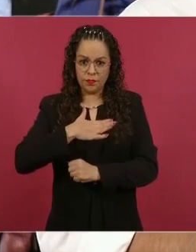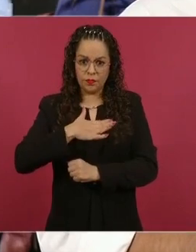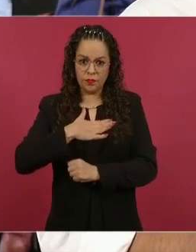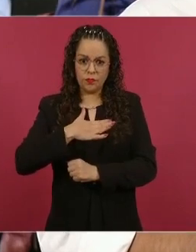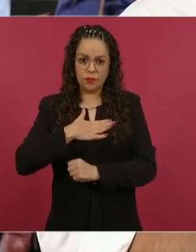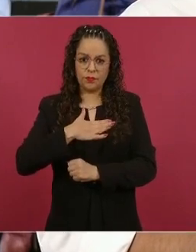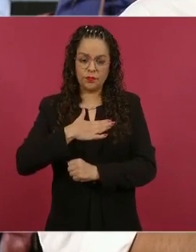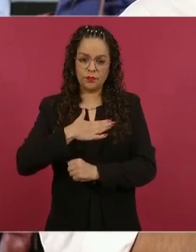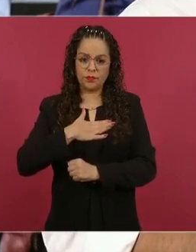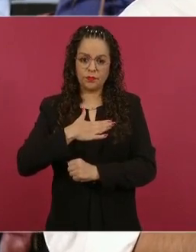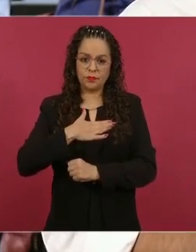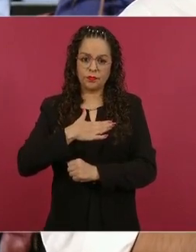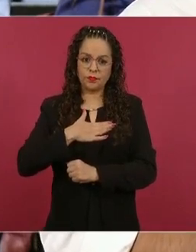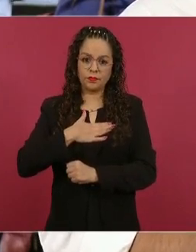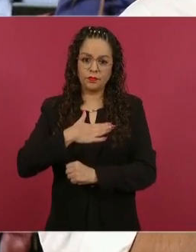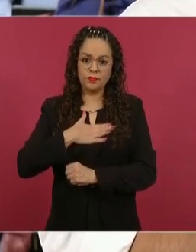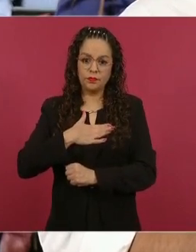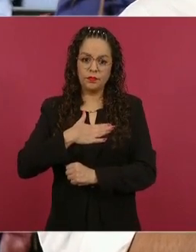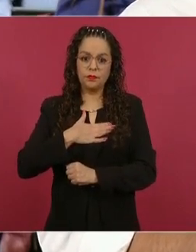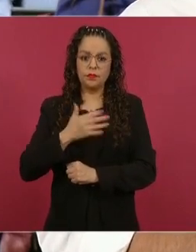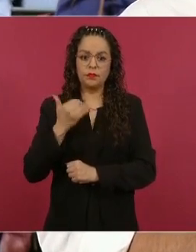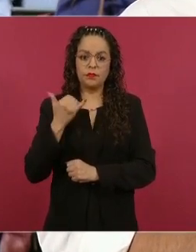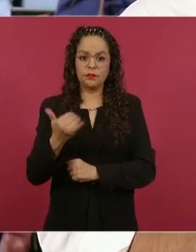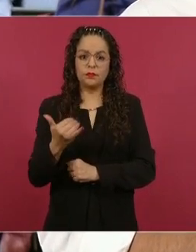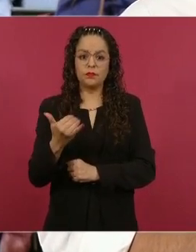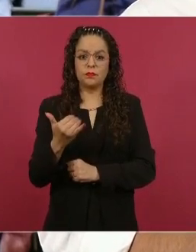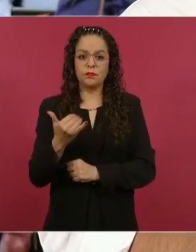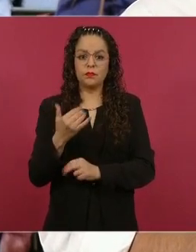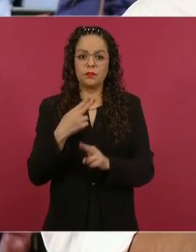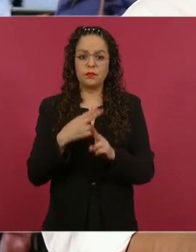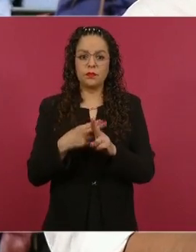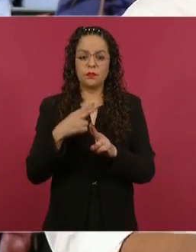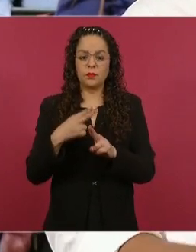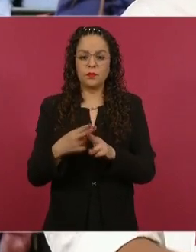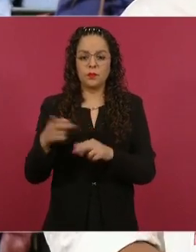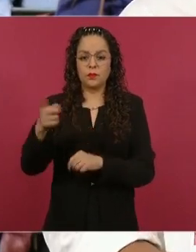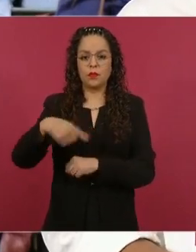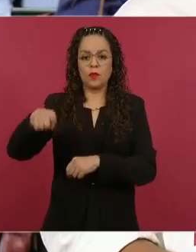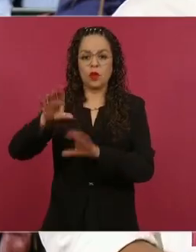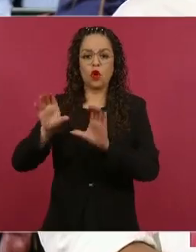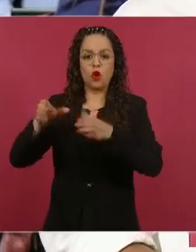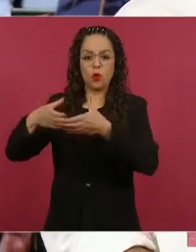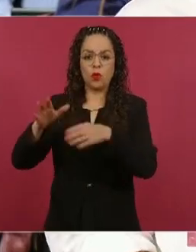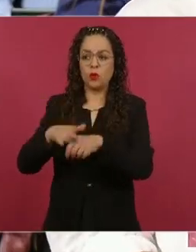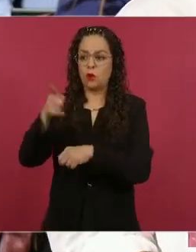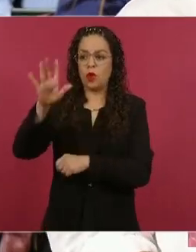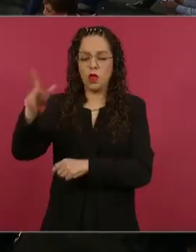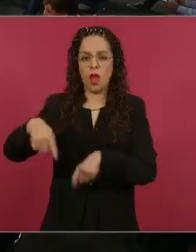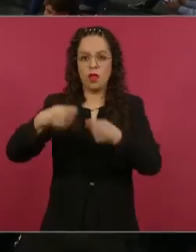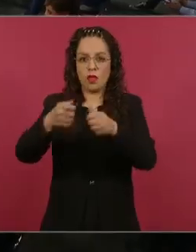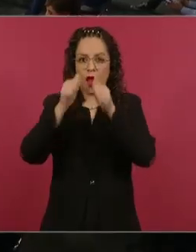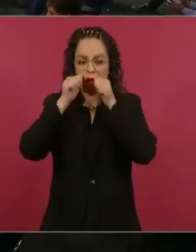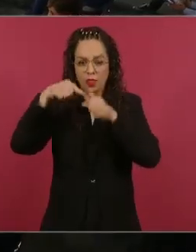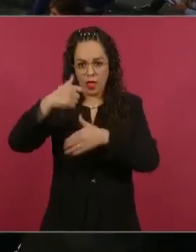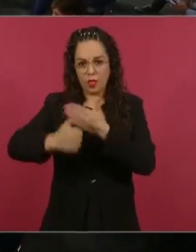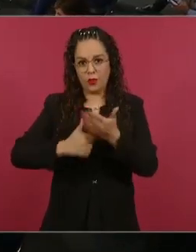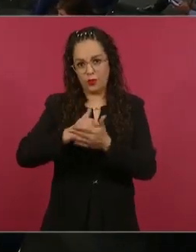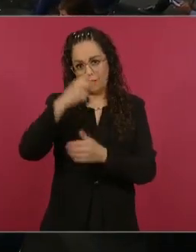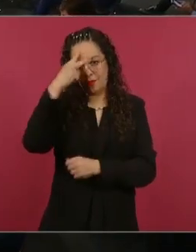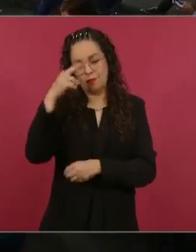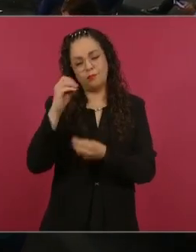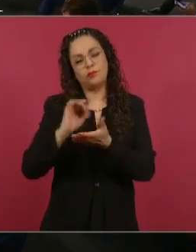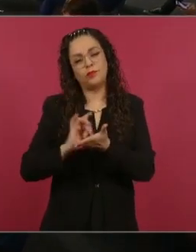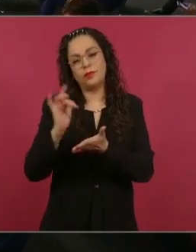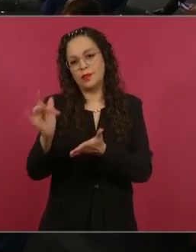los comunicadores comunitarios, que uno de ellos ya está recibiendo atención el día de hoy aquí en la Ciudad de México. Muchísimas gracias. Sí. No,